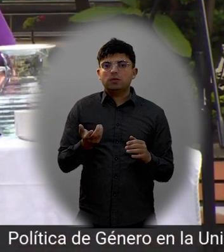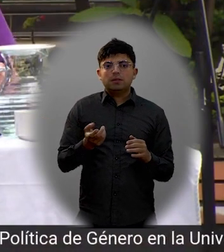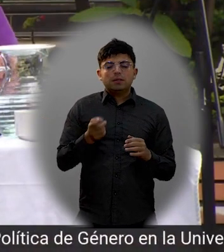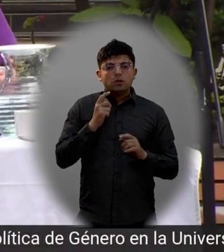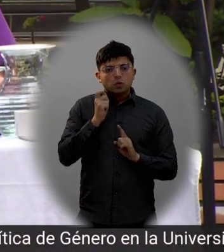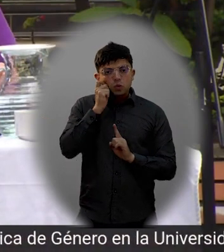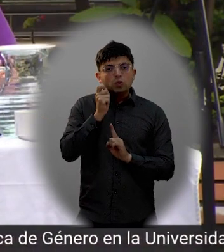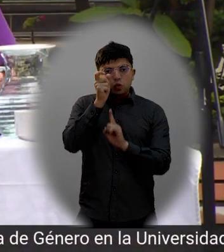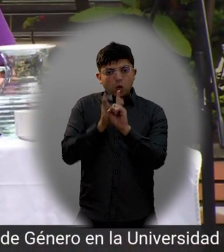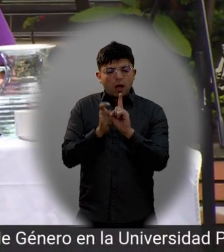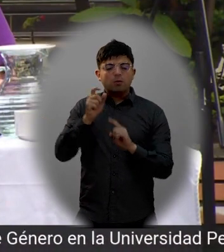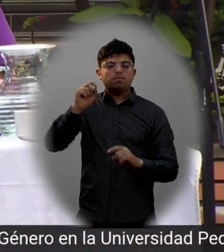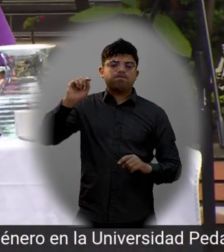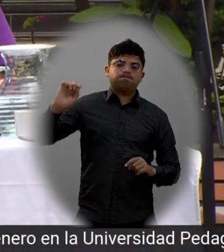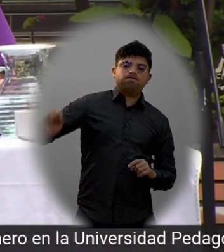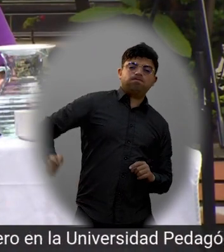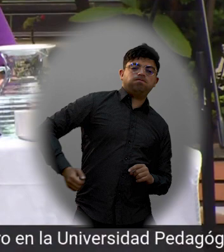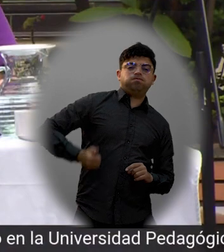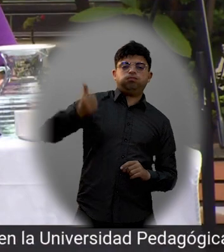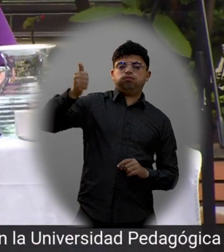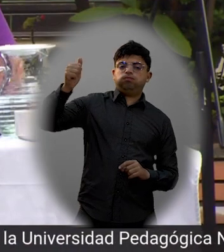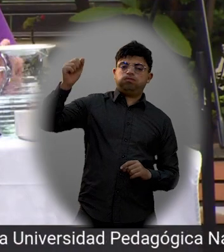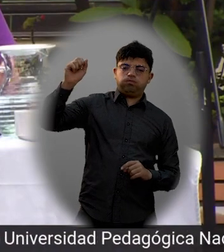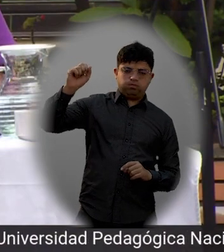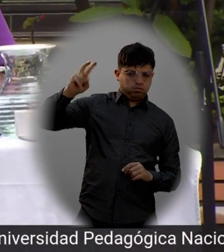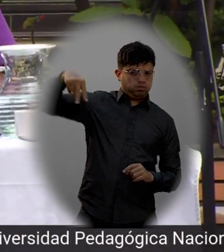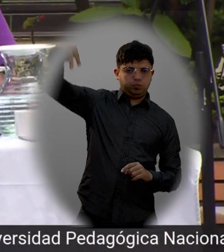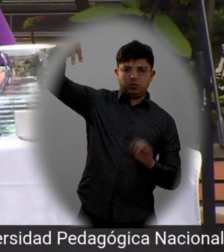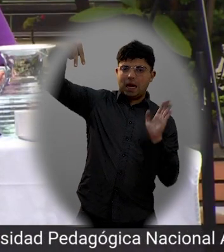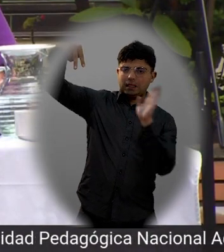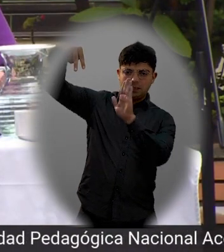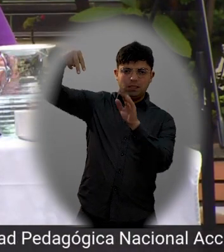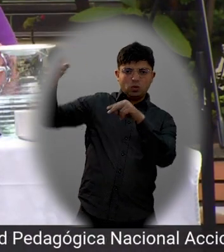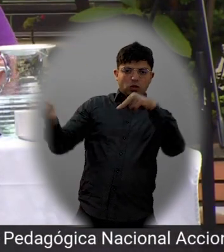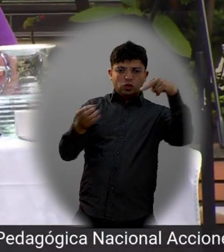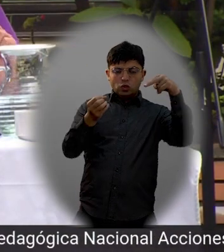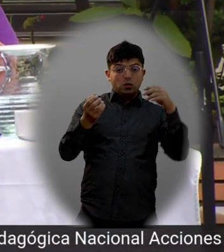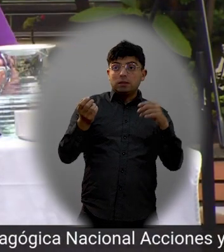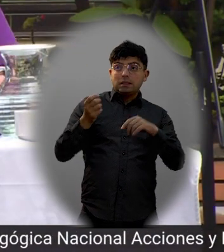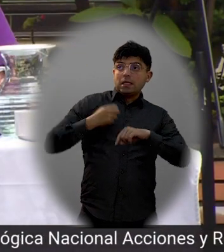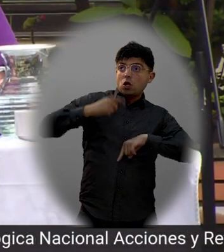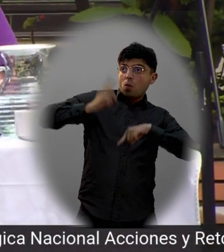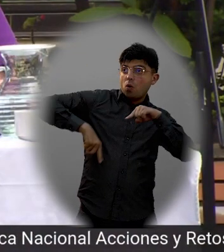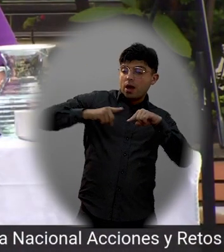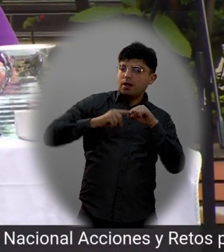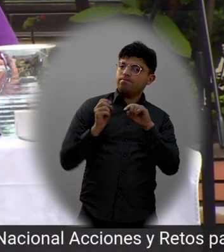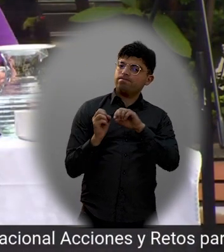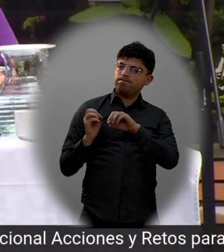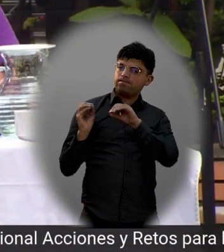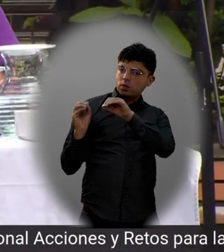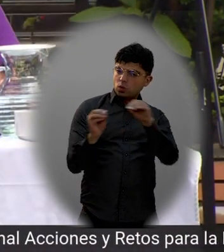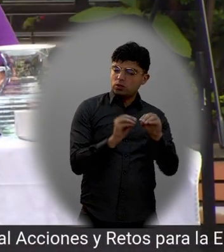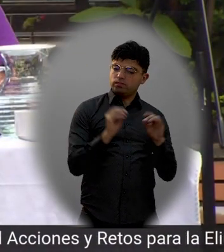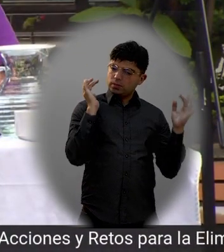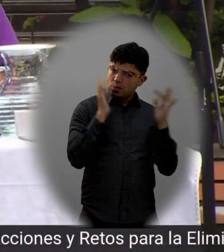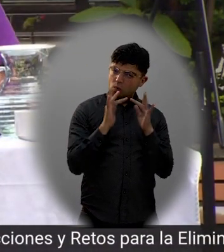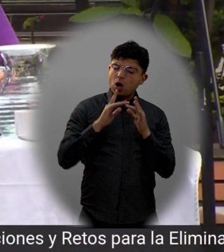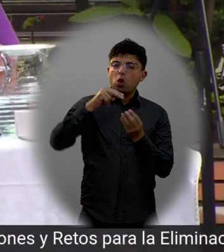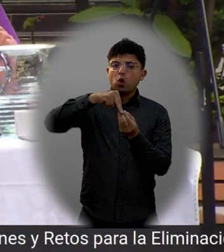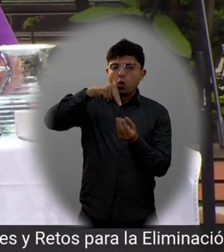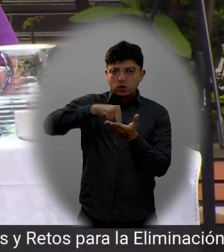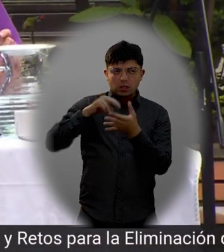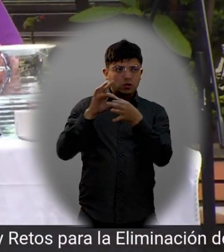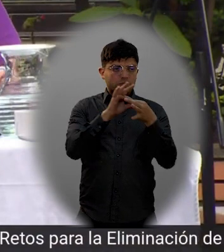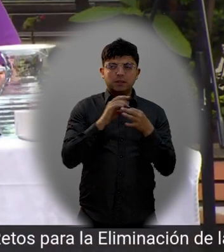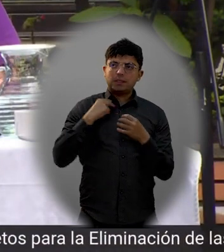ese sujeto hegemónico de la educación que no nos permite realizar una educación pertinente, contextualizada y